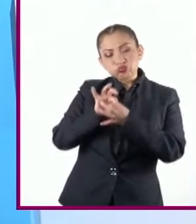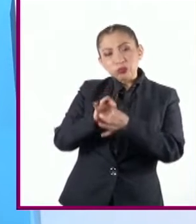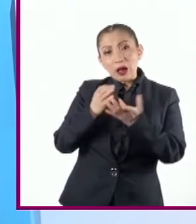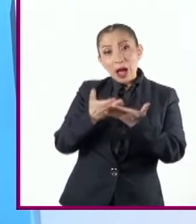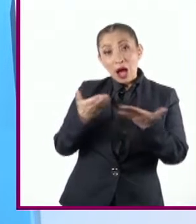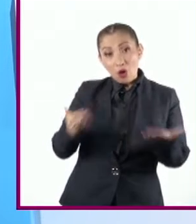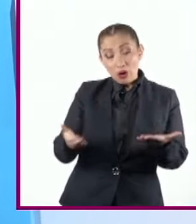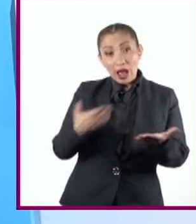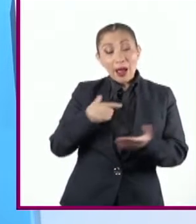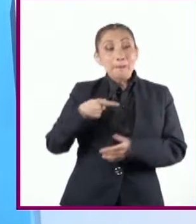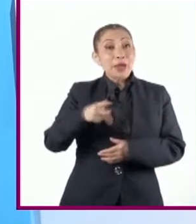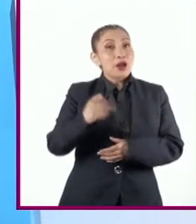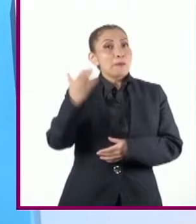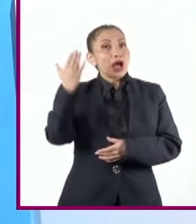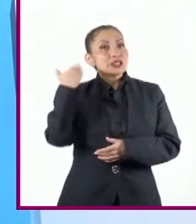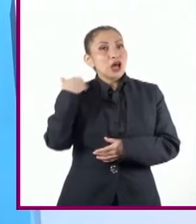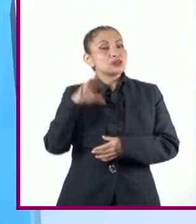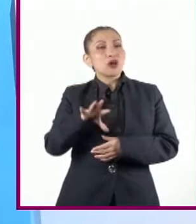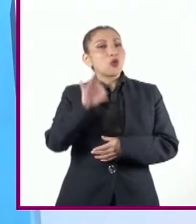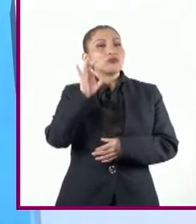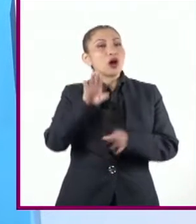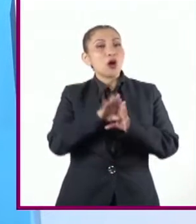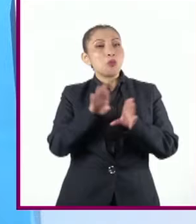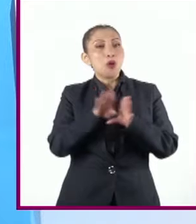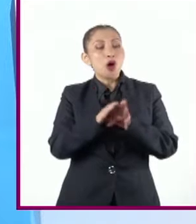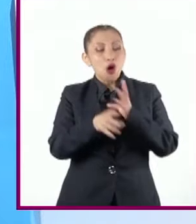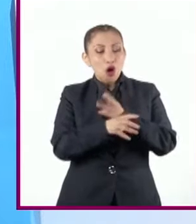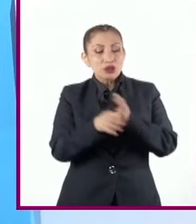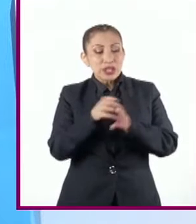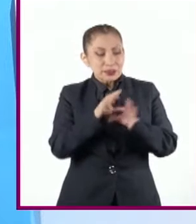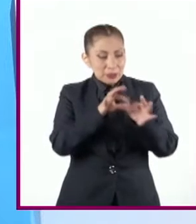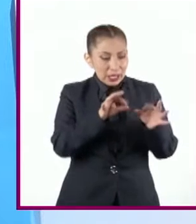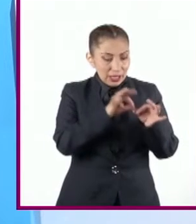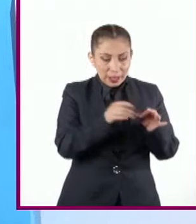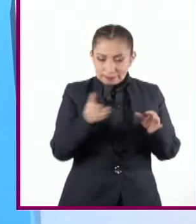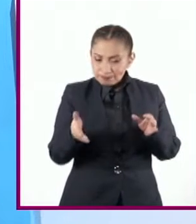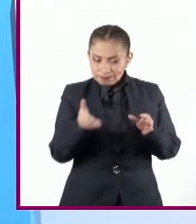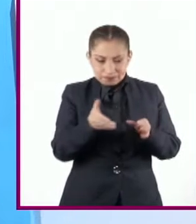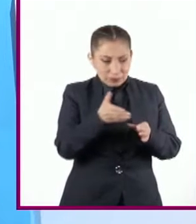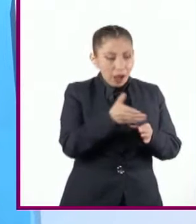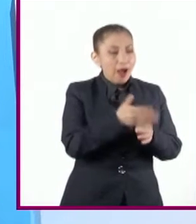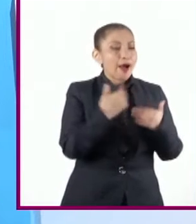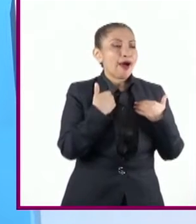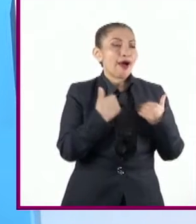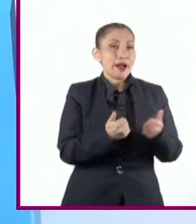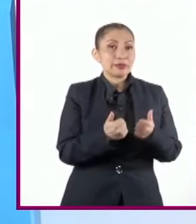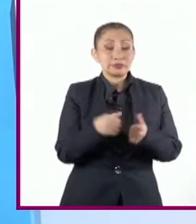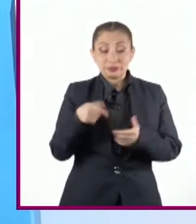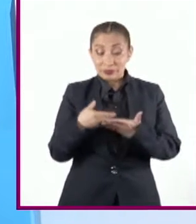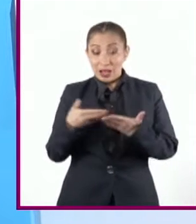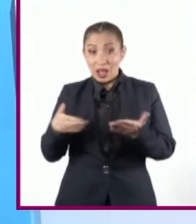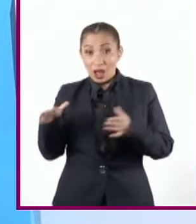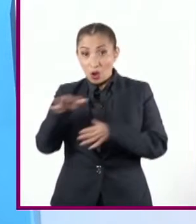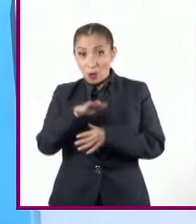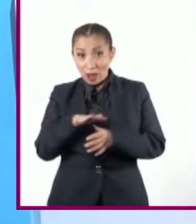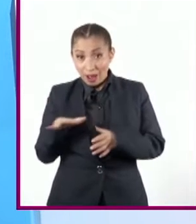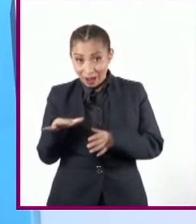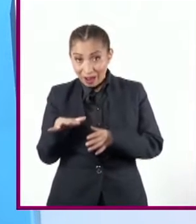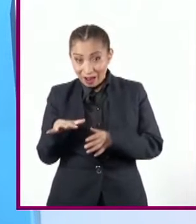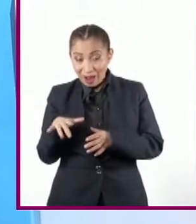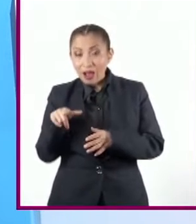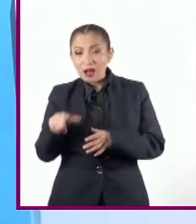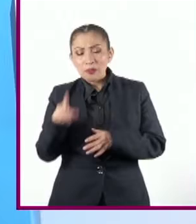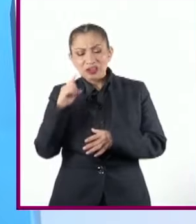que el pasado solo se descubre a partir de aquello que explica el presente. El presente plantea